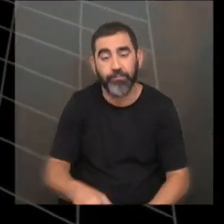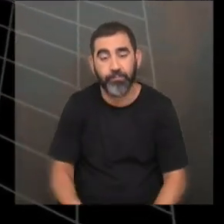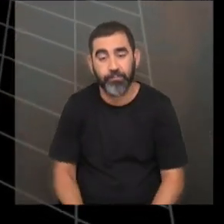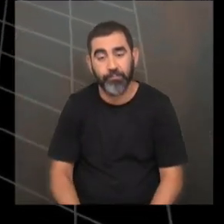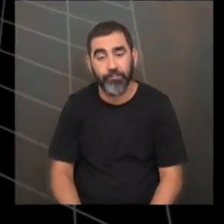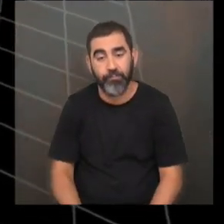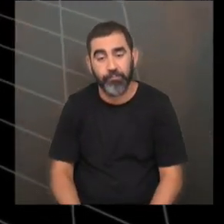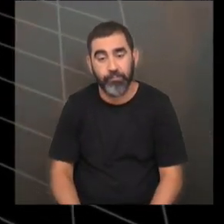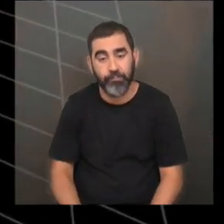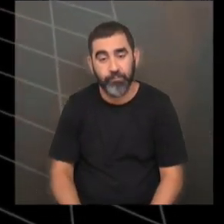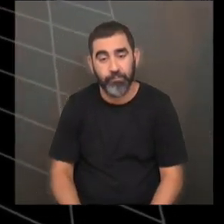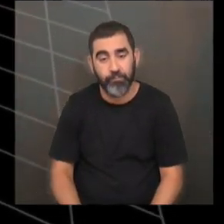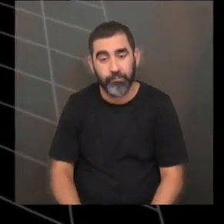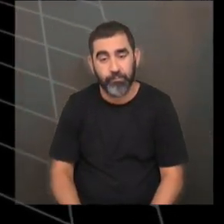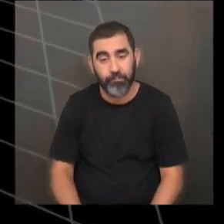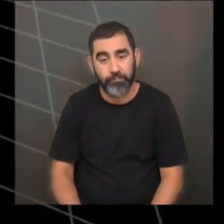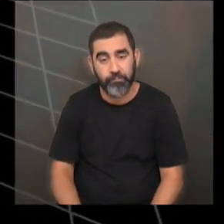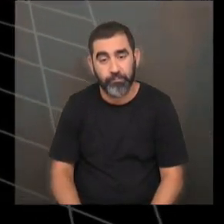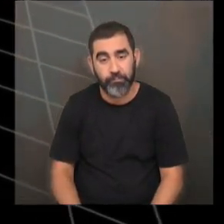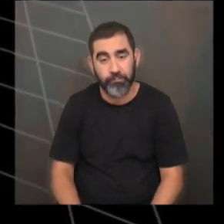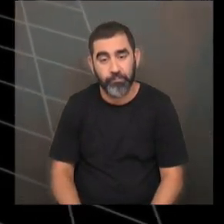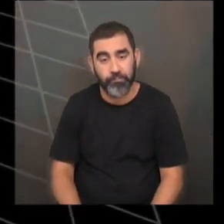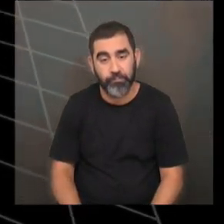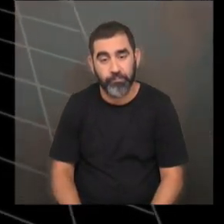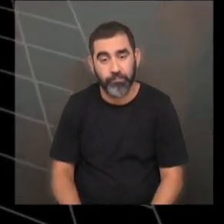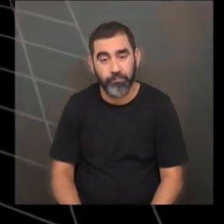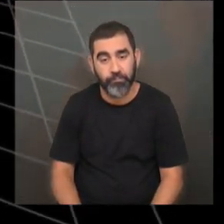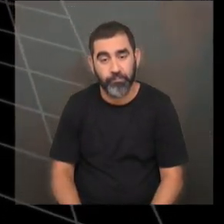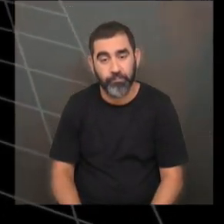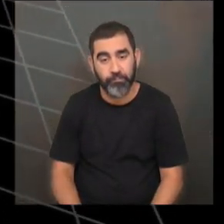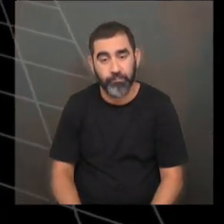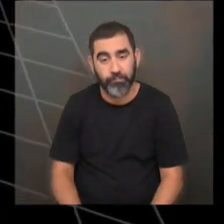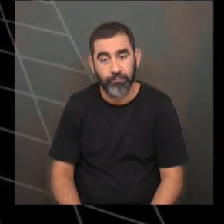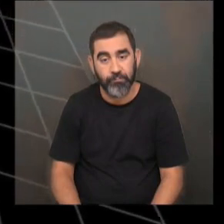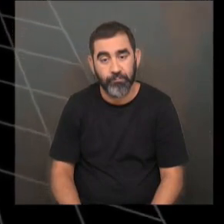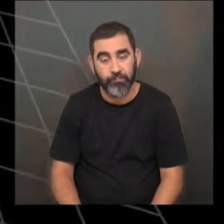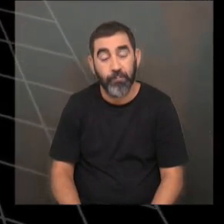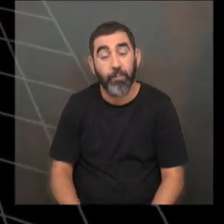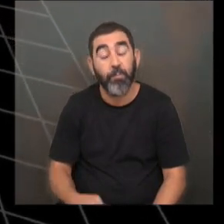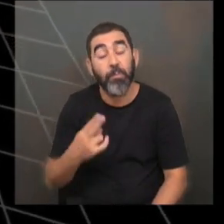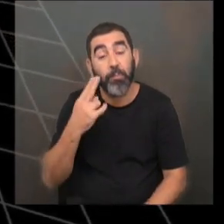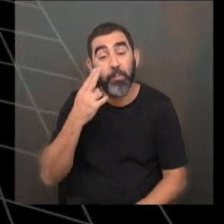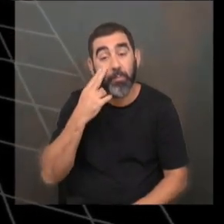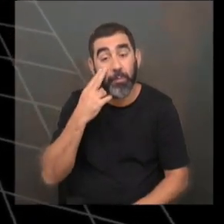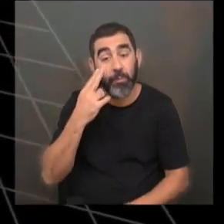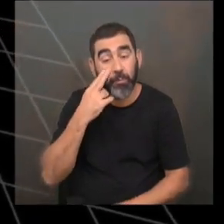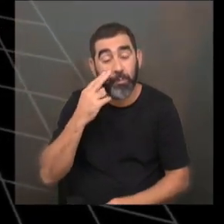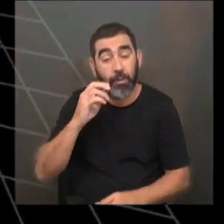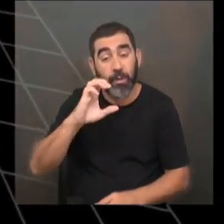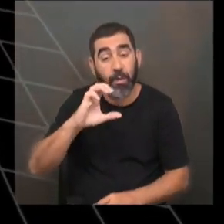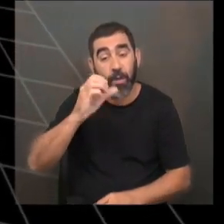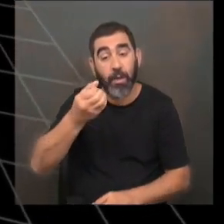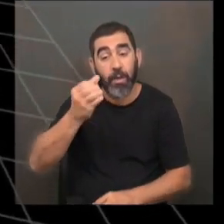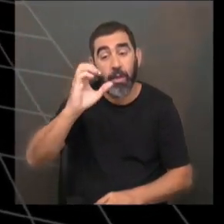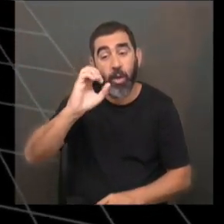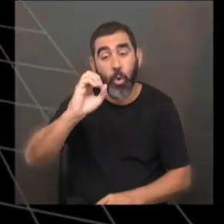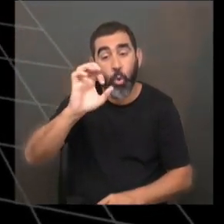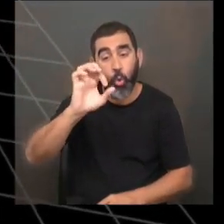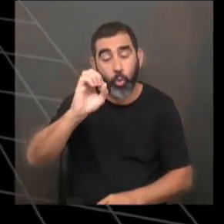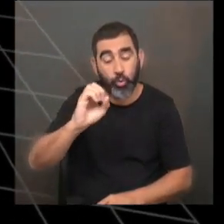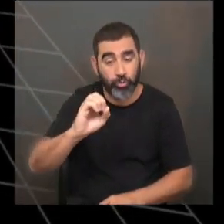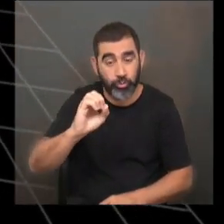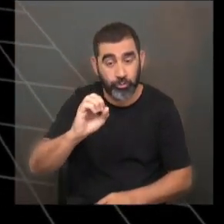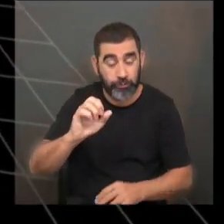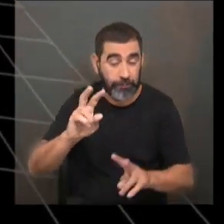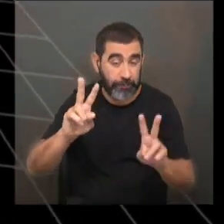interactuando entre ellos y no encontramos ese orden? Cuidado, porque el problema de lo que se llama el caos, Sí. que tiene que ver con la serie